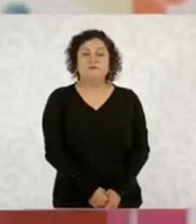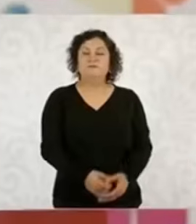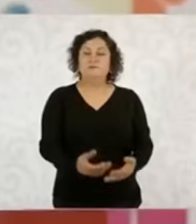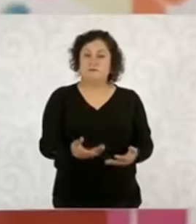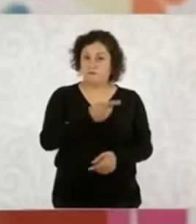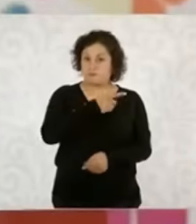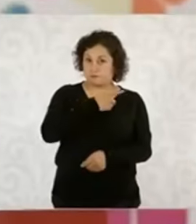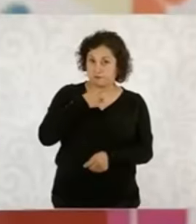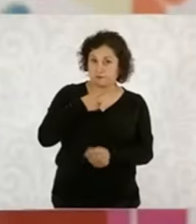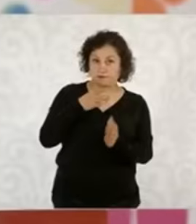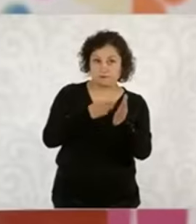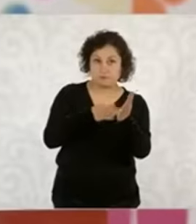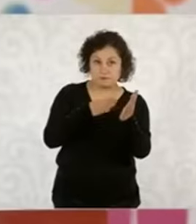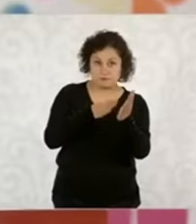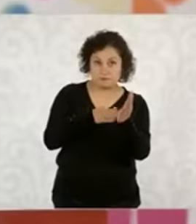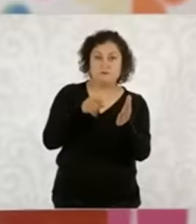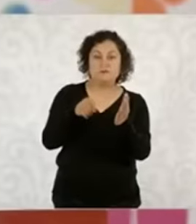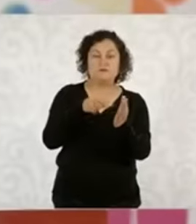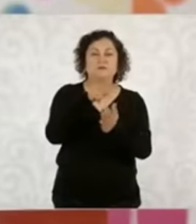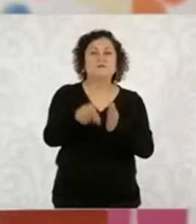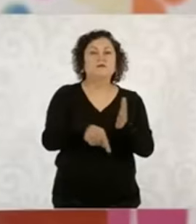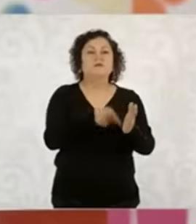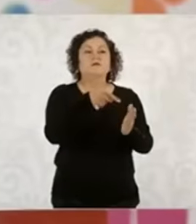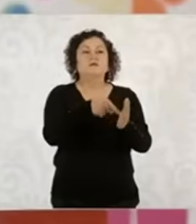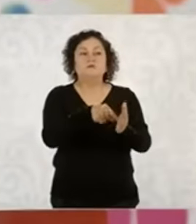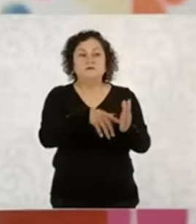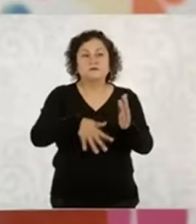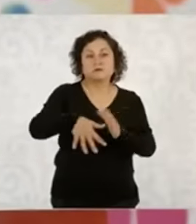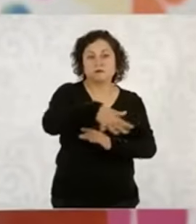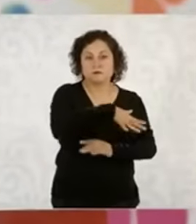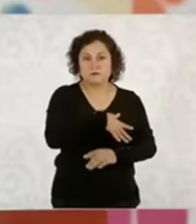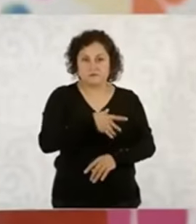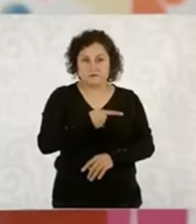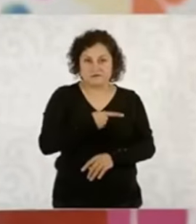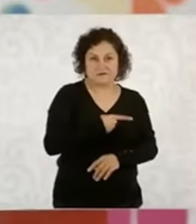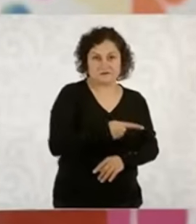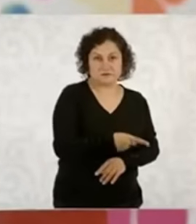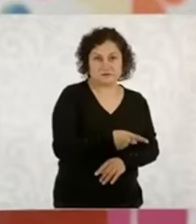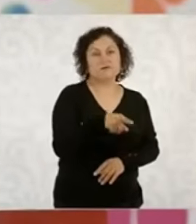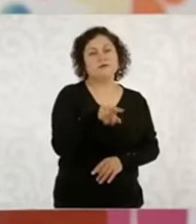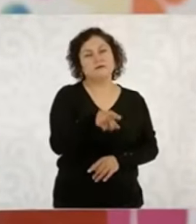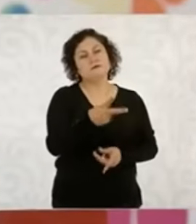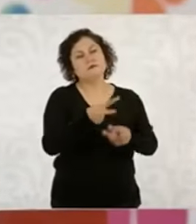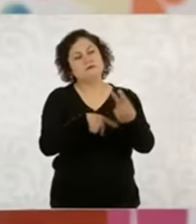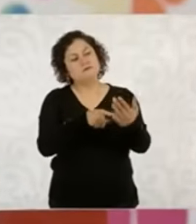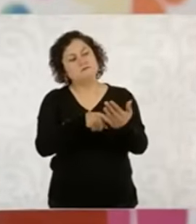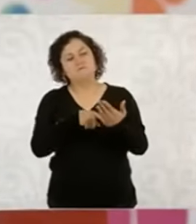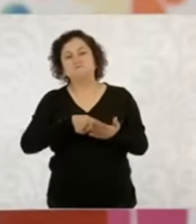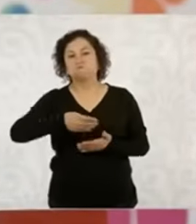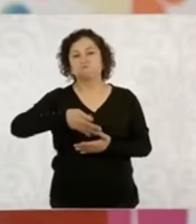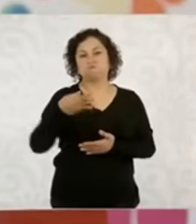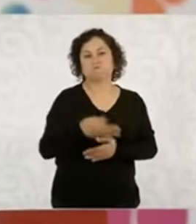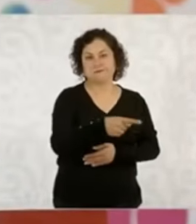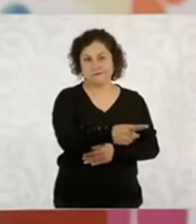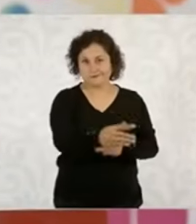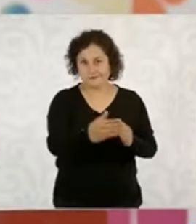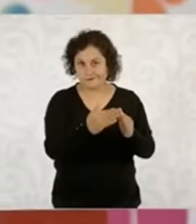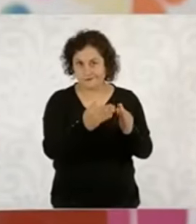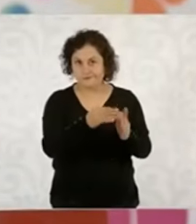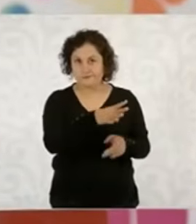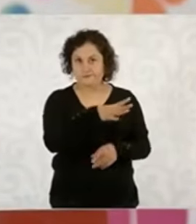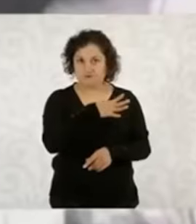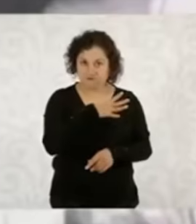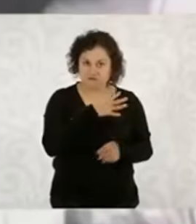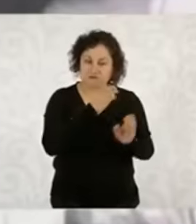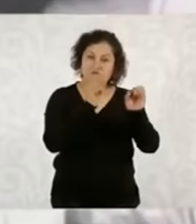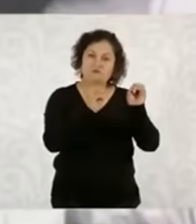comprobante de domicilio que vive en la zona prioritaria donde se está haciendo el trabajo, es decir, en la zona de muy alta marginación, ahí tendría que tener un